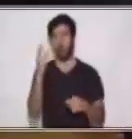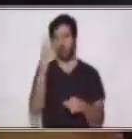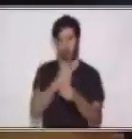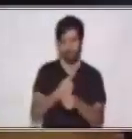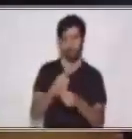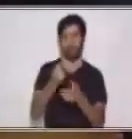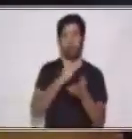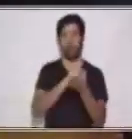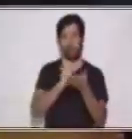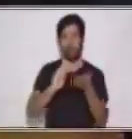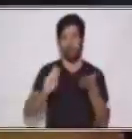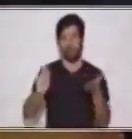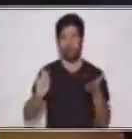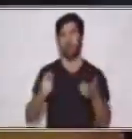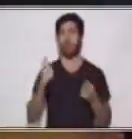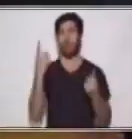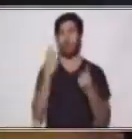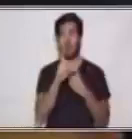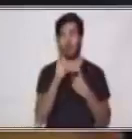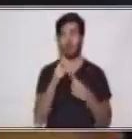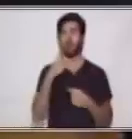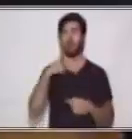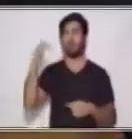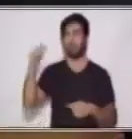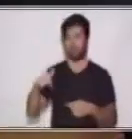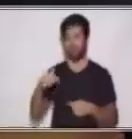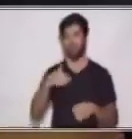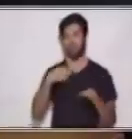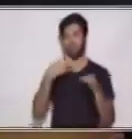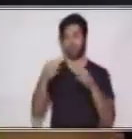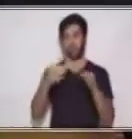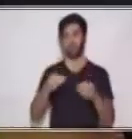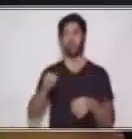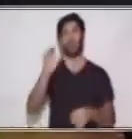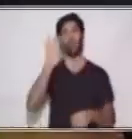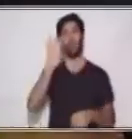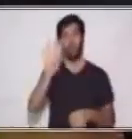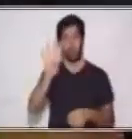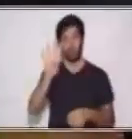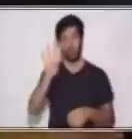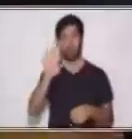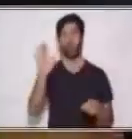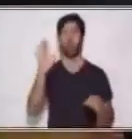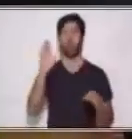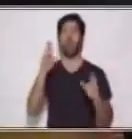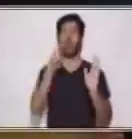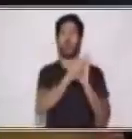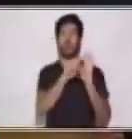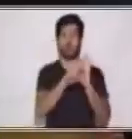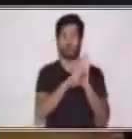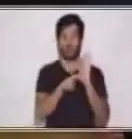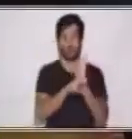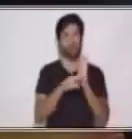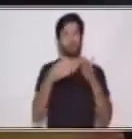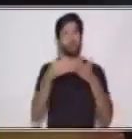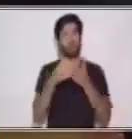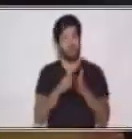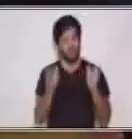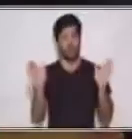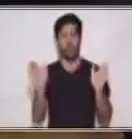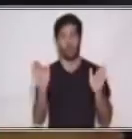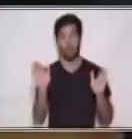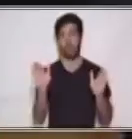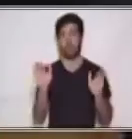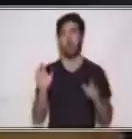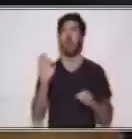correcta. Yo te voy a explicar 4 reglas generales o las que más se utilizan y también te voy a explicar los errores que en